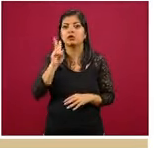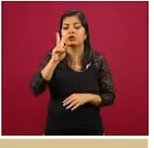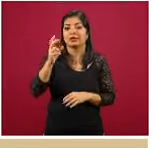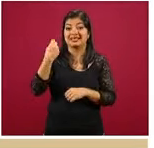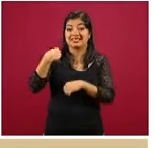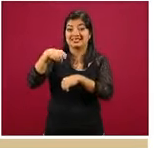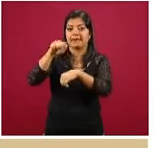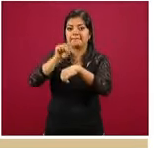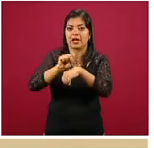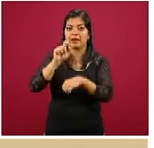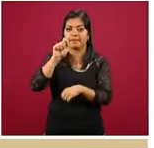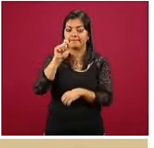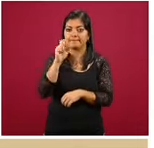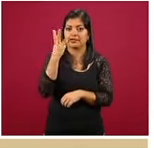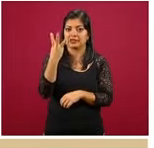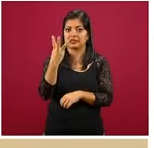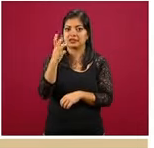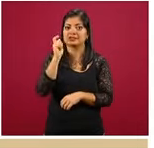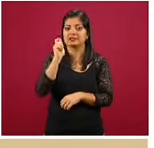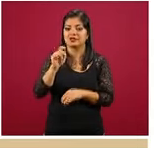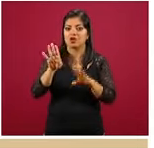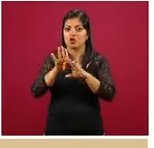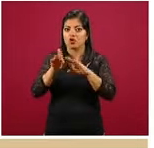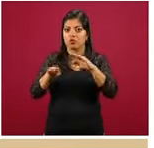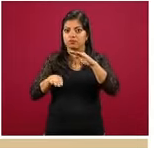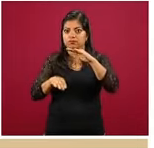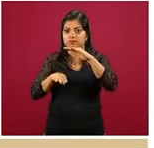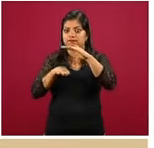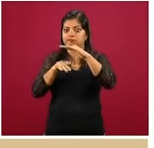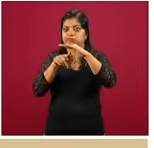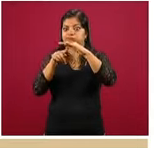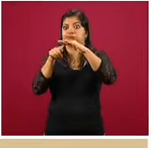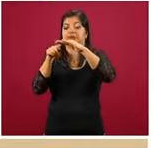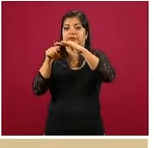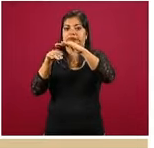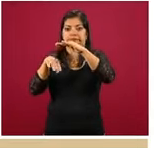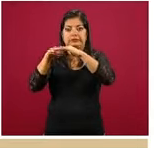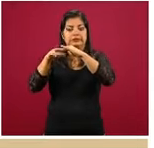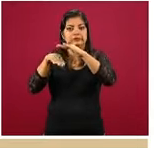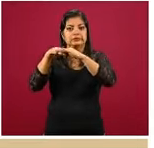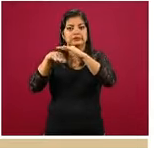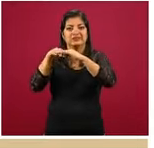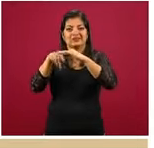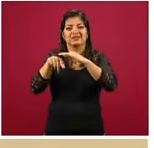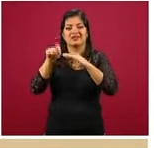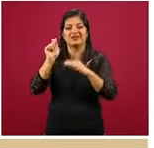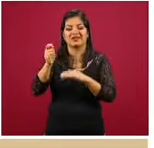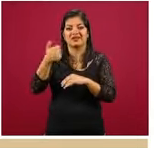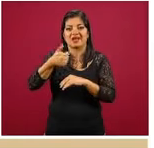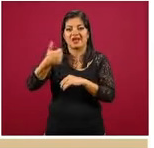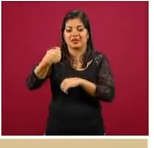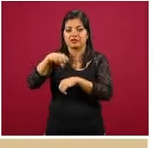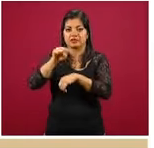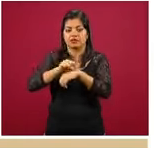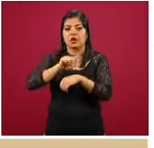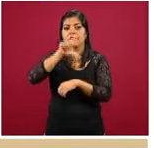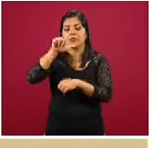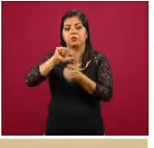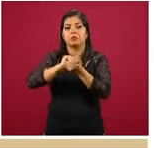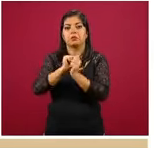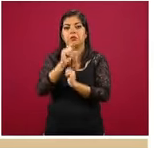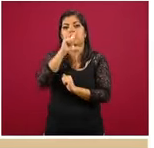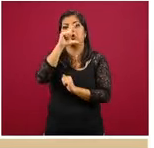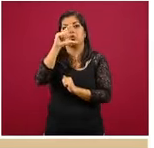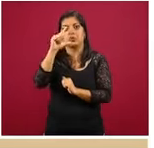semana 23 llegaban a un primer pico, digamos, de esta cantidad de casos para cada semana. Luego vino un